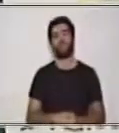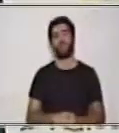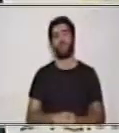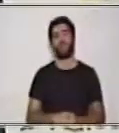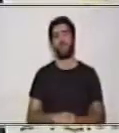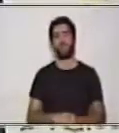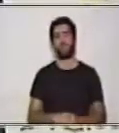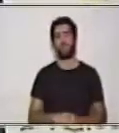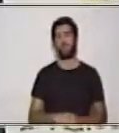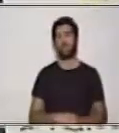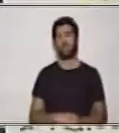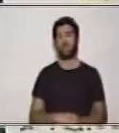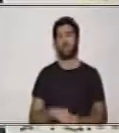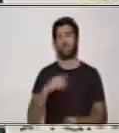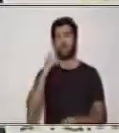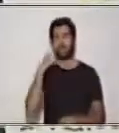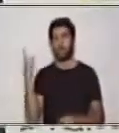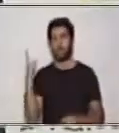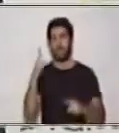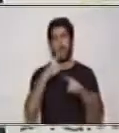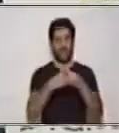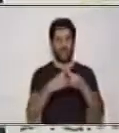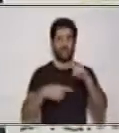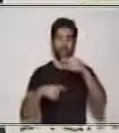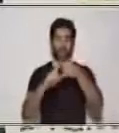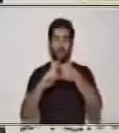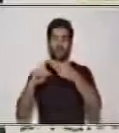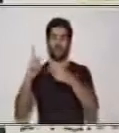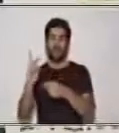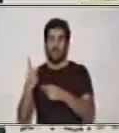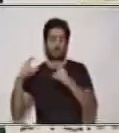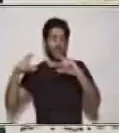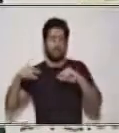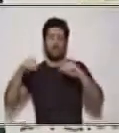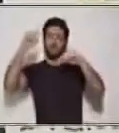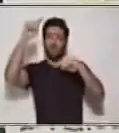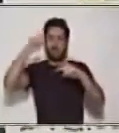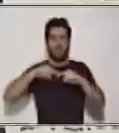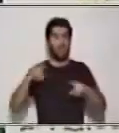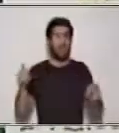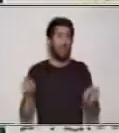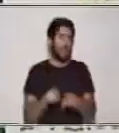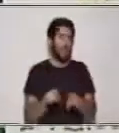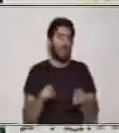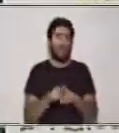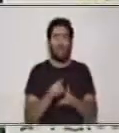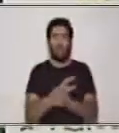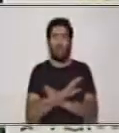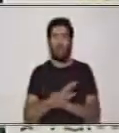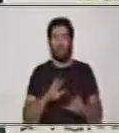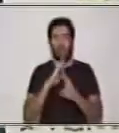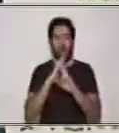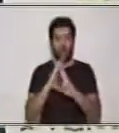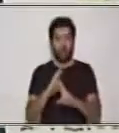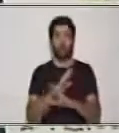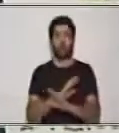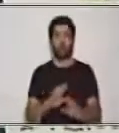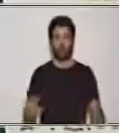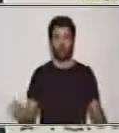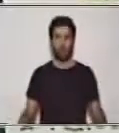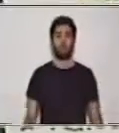X más Y. Y hemos llegado a la misma